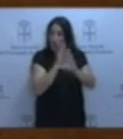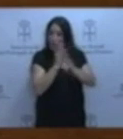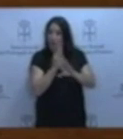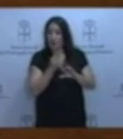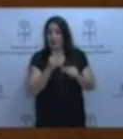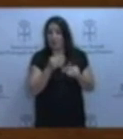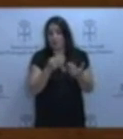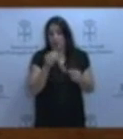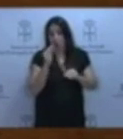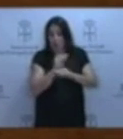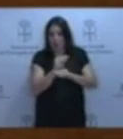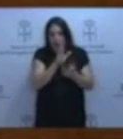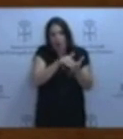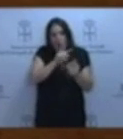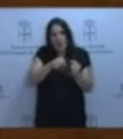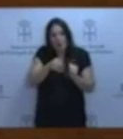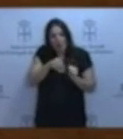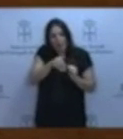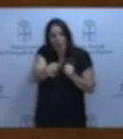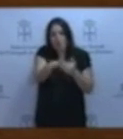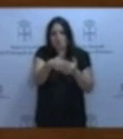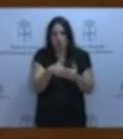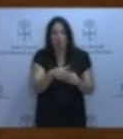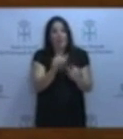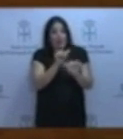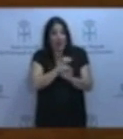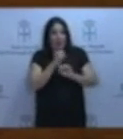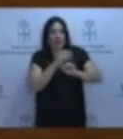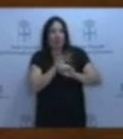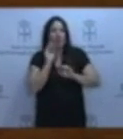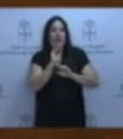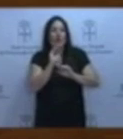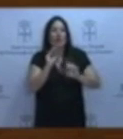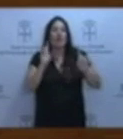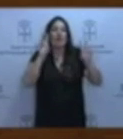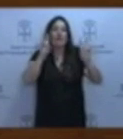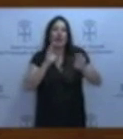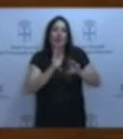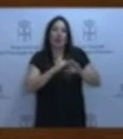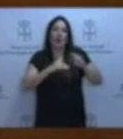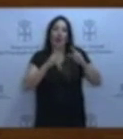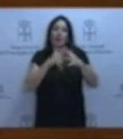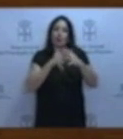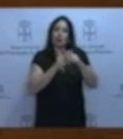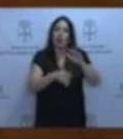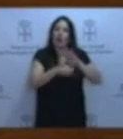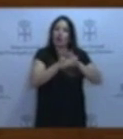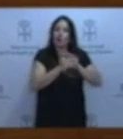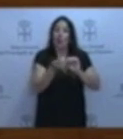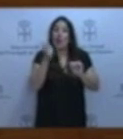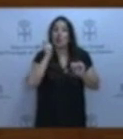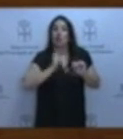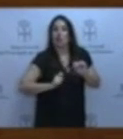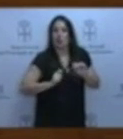años. Parados que veían cómo el dinero de los fondos de formación servían para mantener estructuras mastodónticas y sueldos estratosféricos de los líderes sindicales,